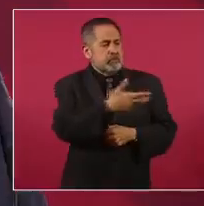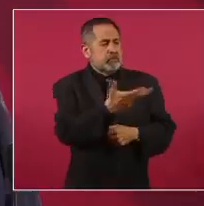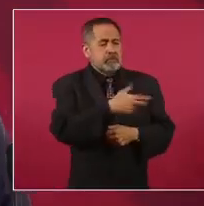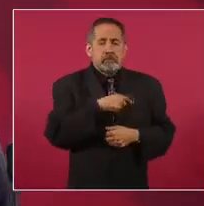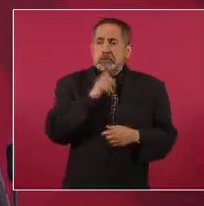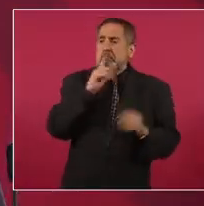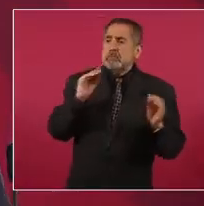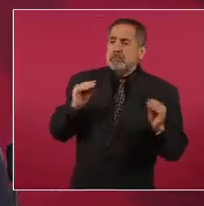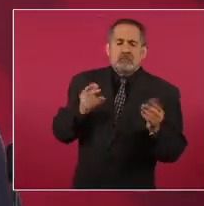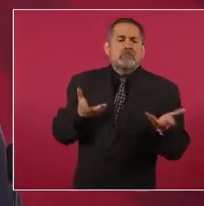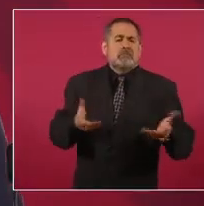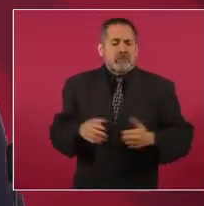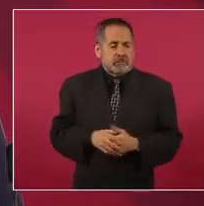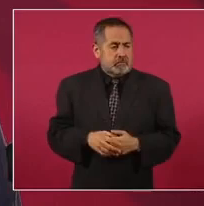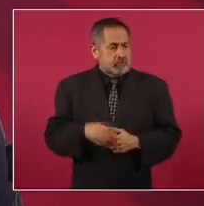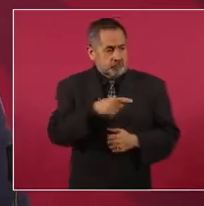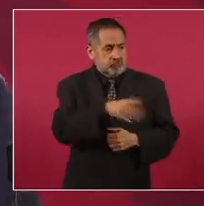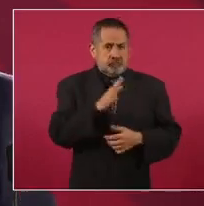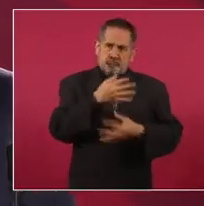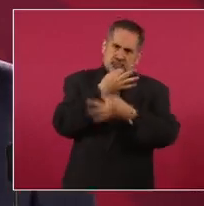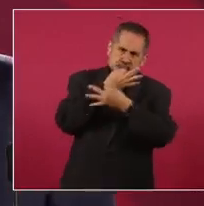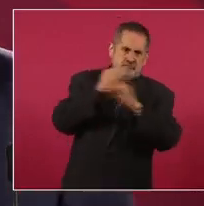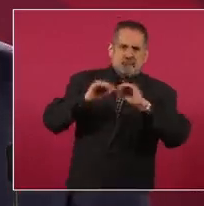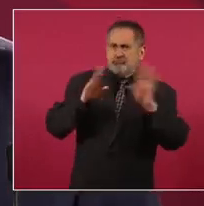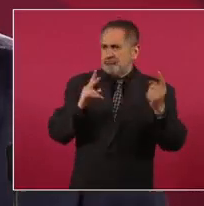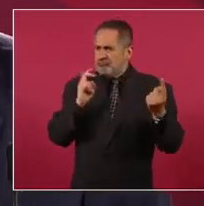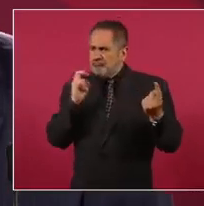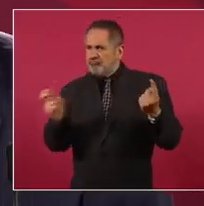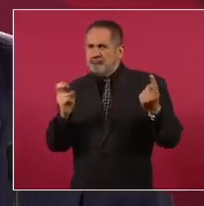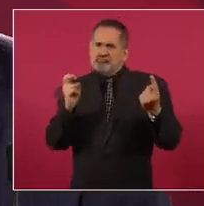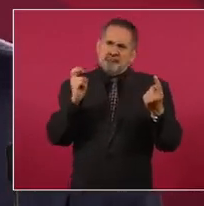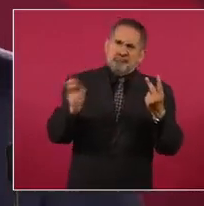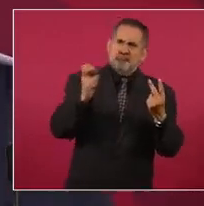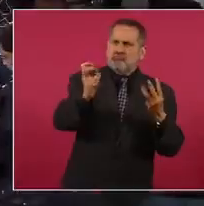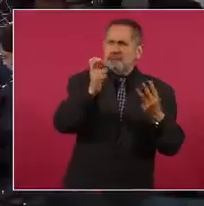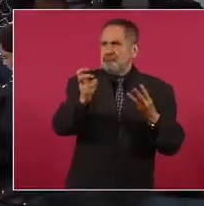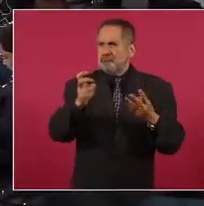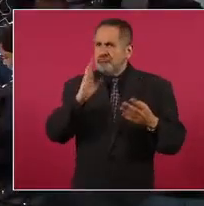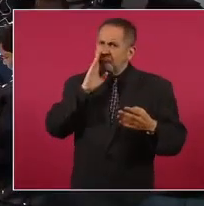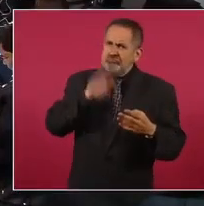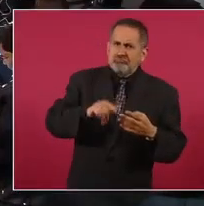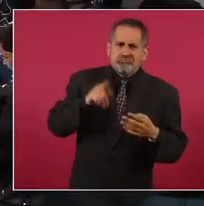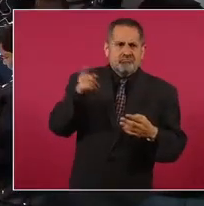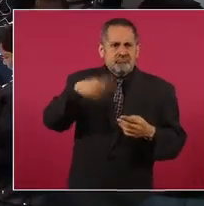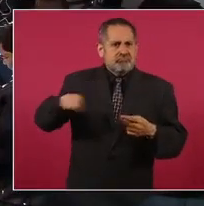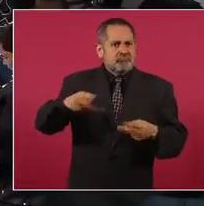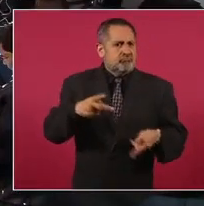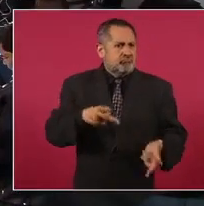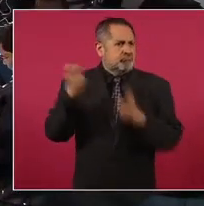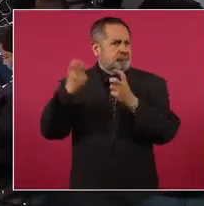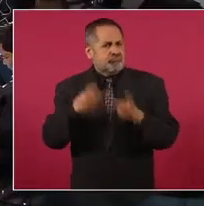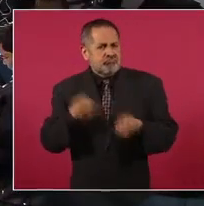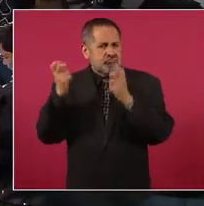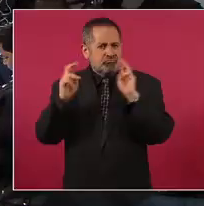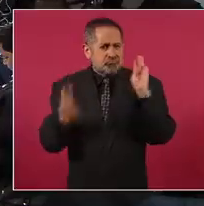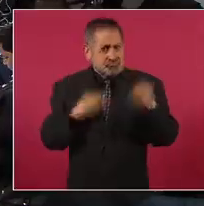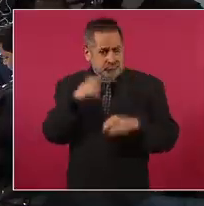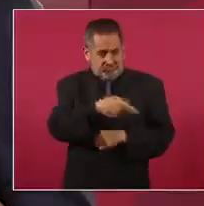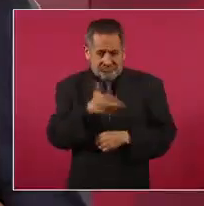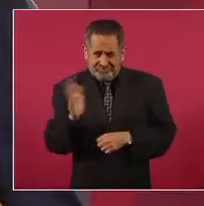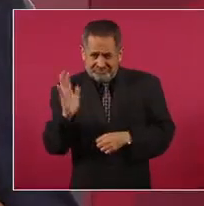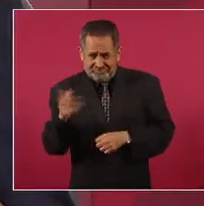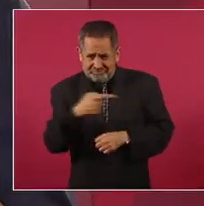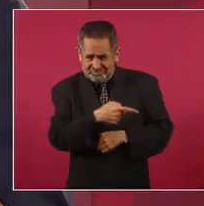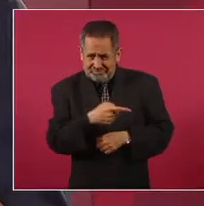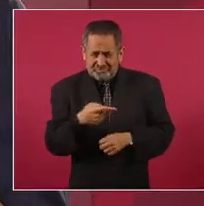¿Qué ha hecho para denunciar a los potentados saqueadores de las riquezas en el mundo?